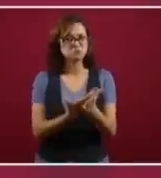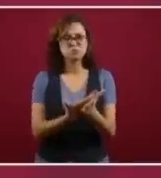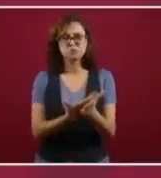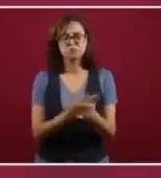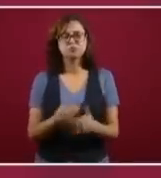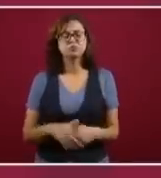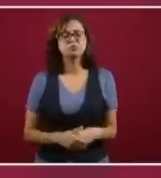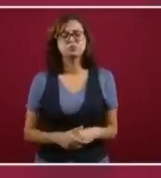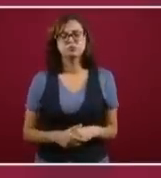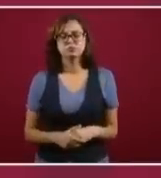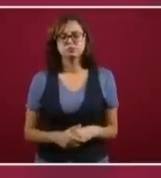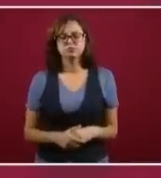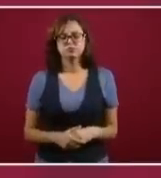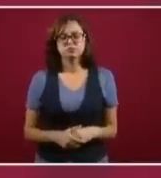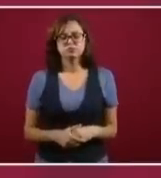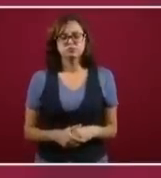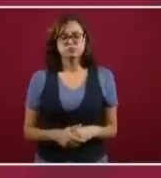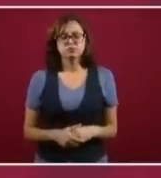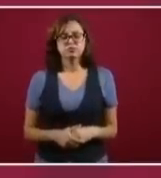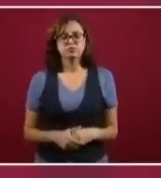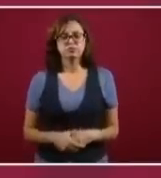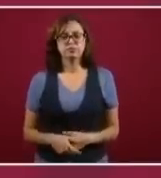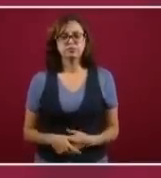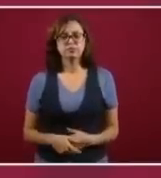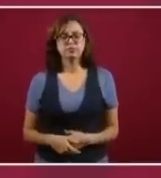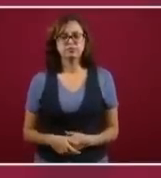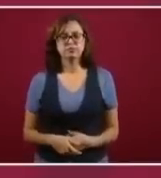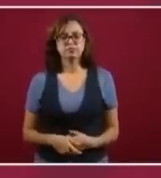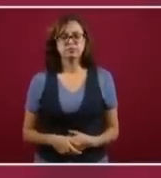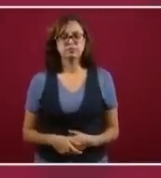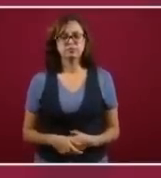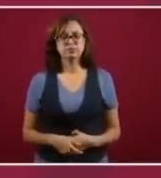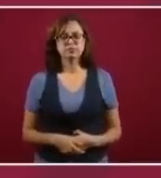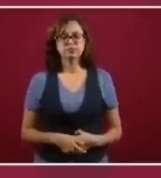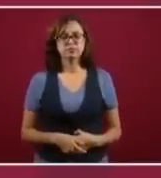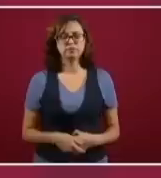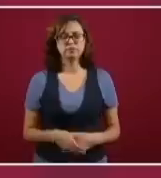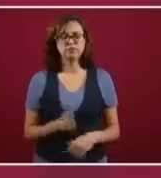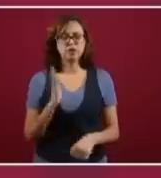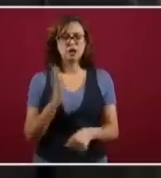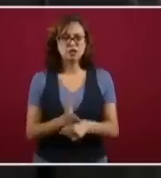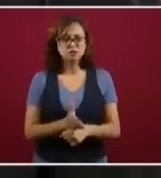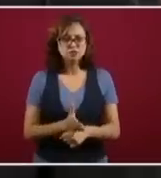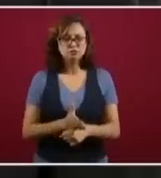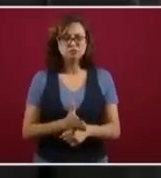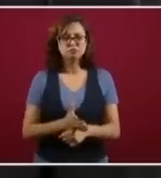pero no se acepta la impunidad.